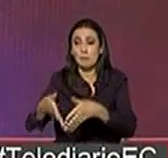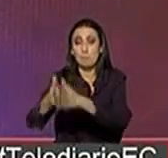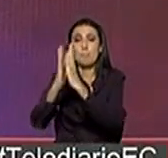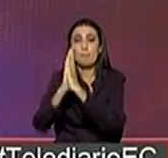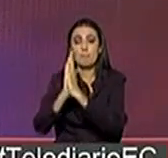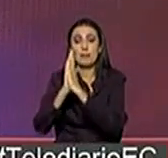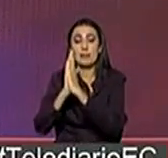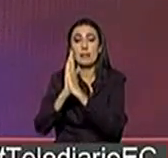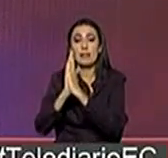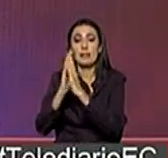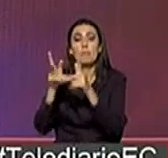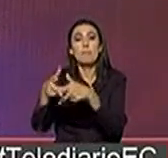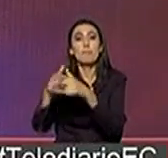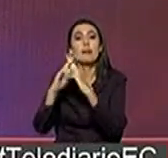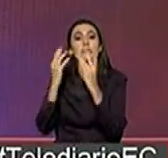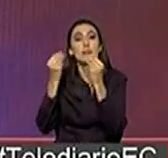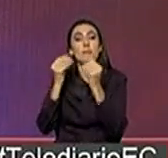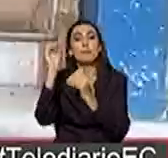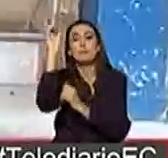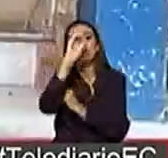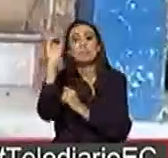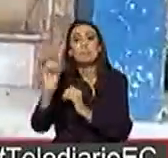a baja tasa de interés